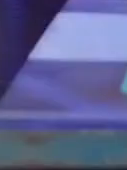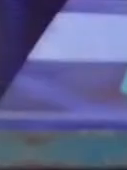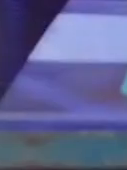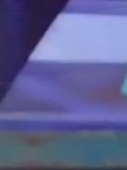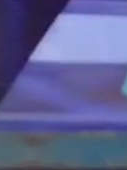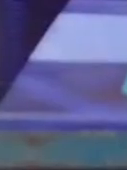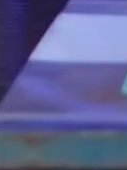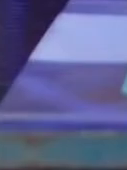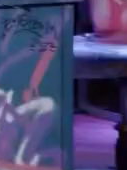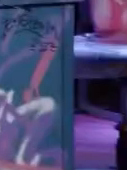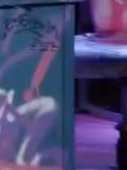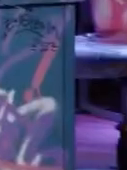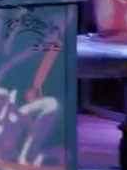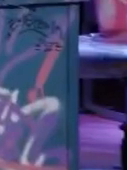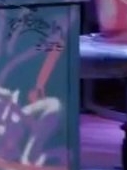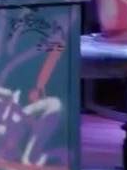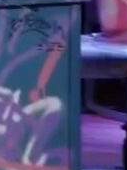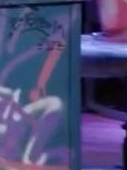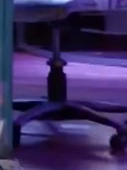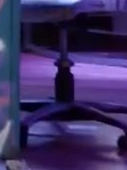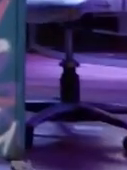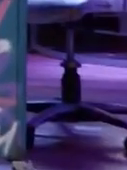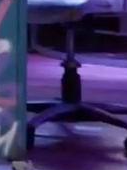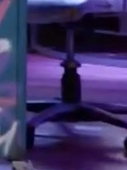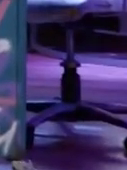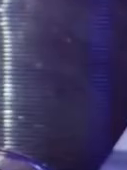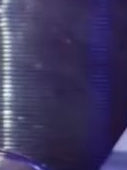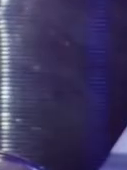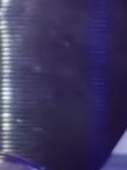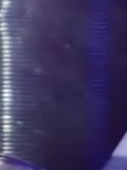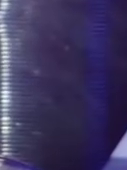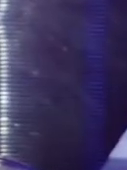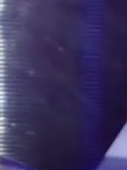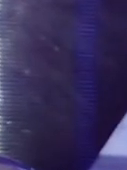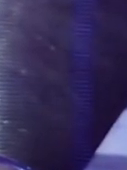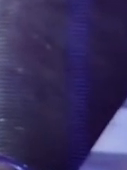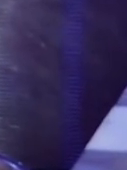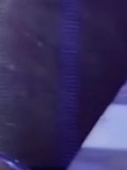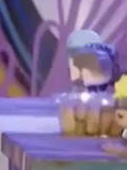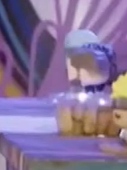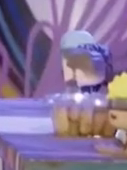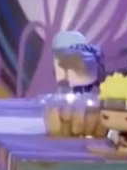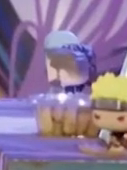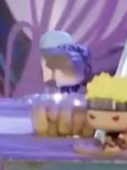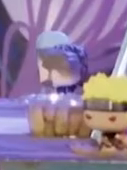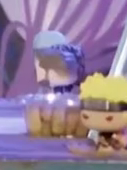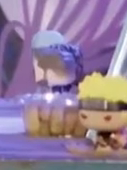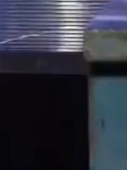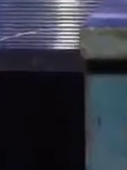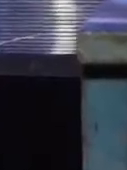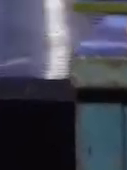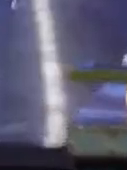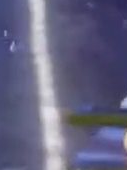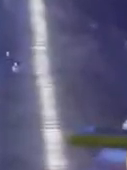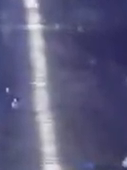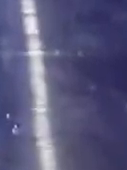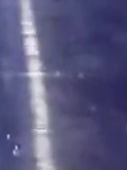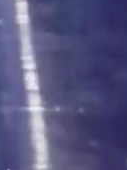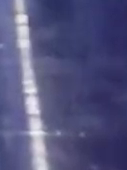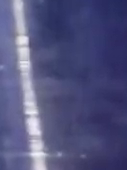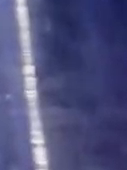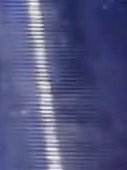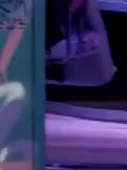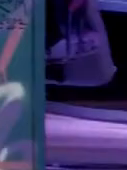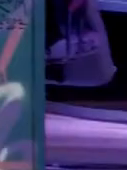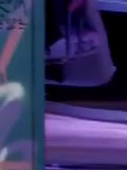Waldemar, María Rosa Oña y Diego Viñoni. Colaboradores sin prejuicios, ni juicio. Una noche de entretenimiento que sabemos